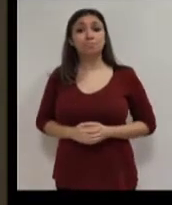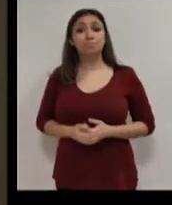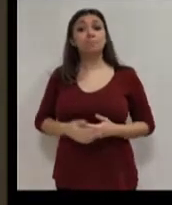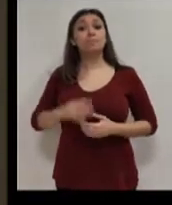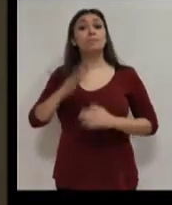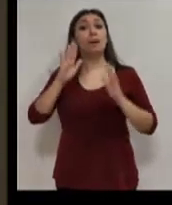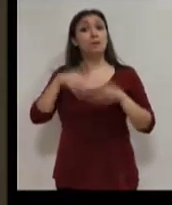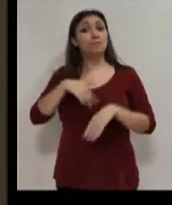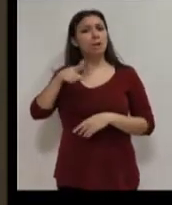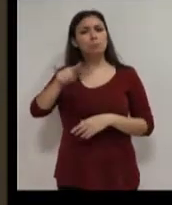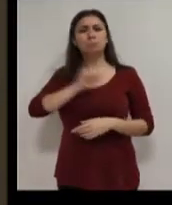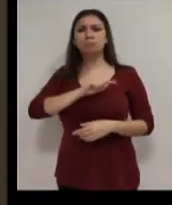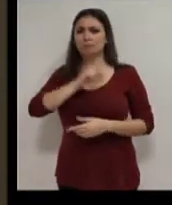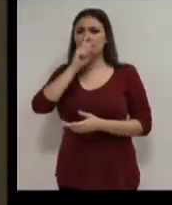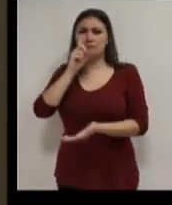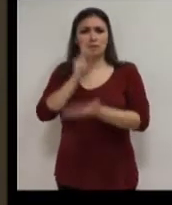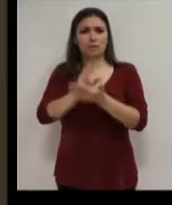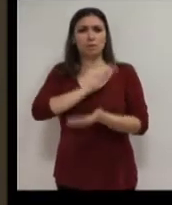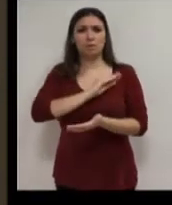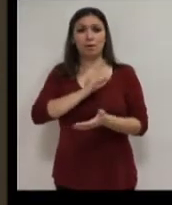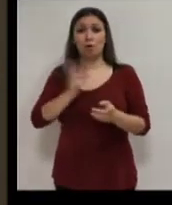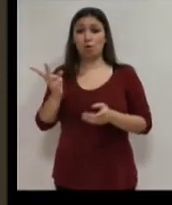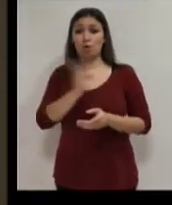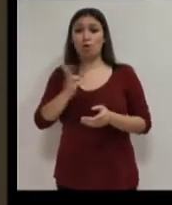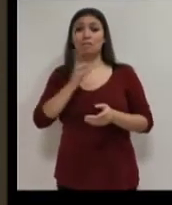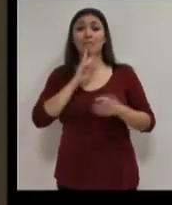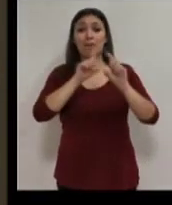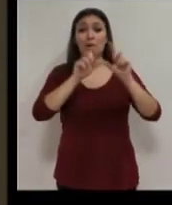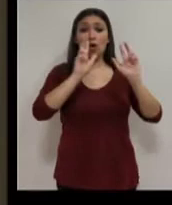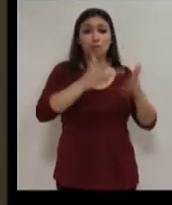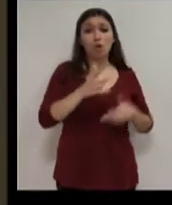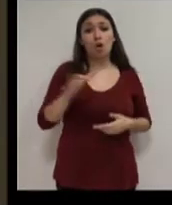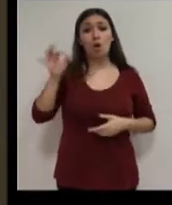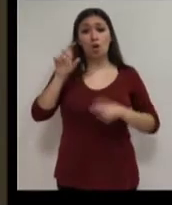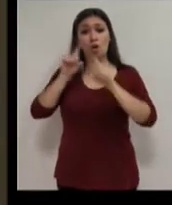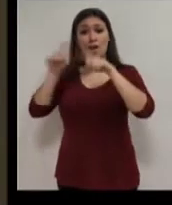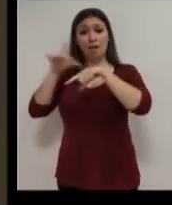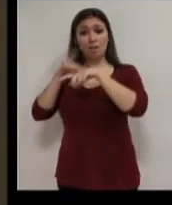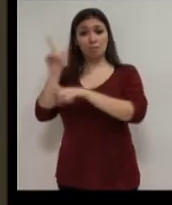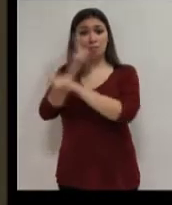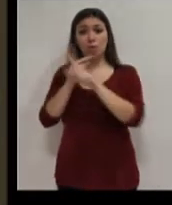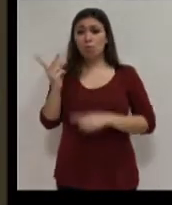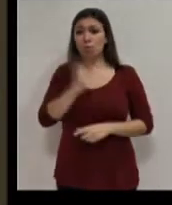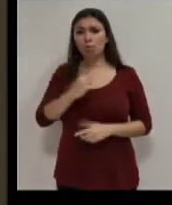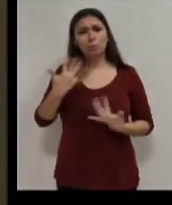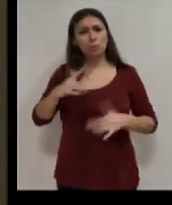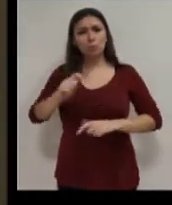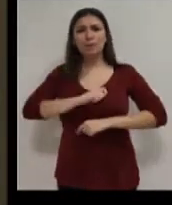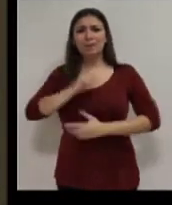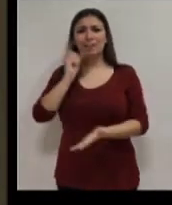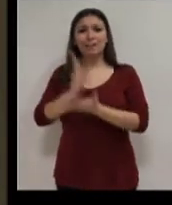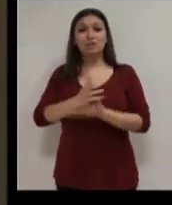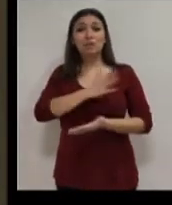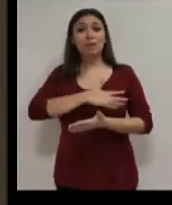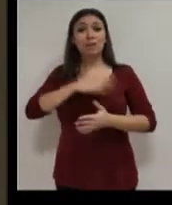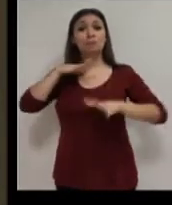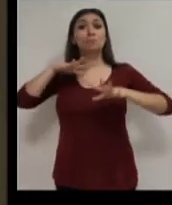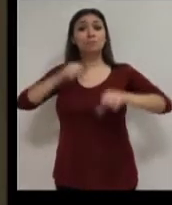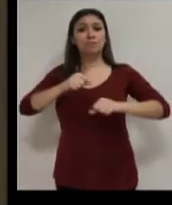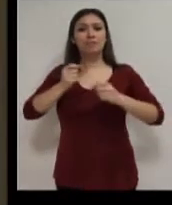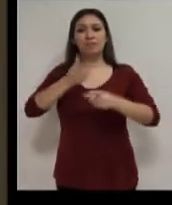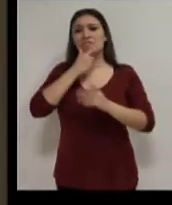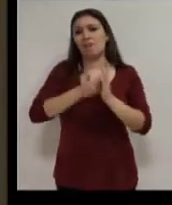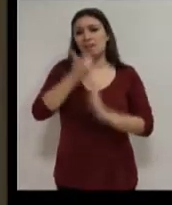Claro. Y donde nos estamos encontrando un reto importante en ambas compañías es a la hora de facilitar